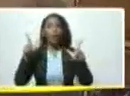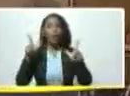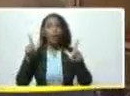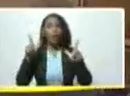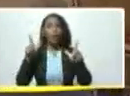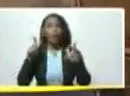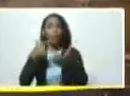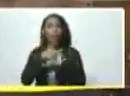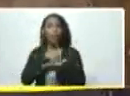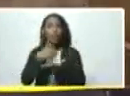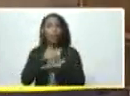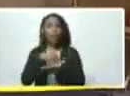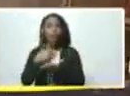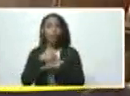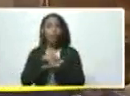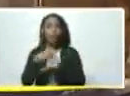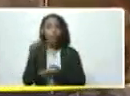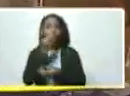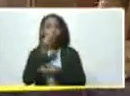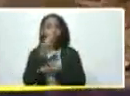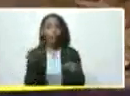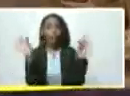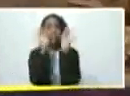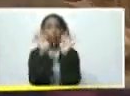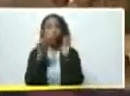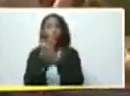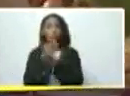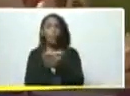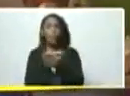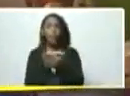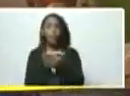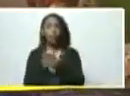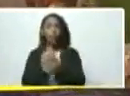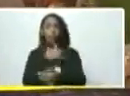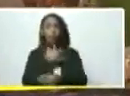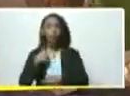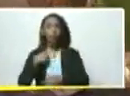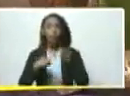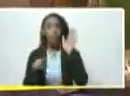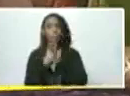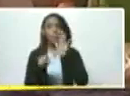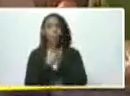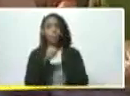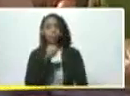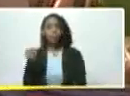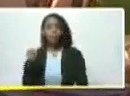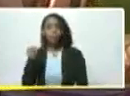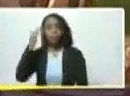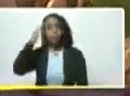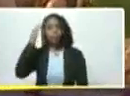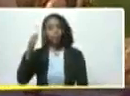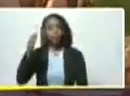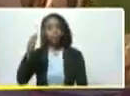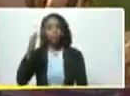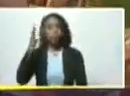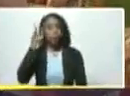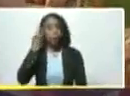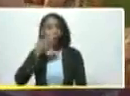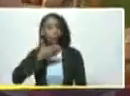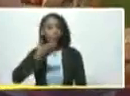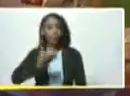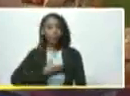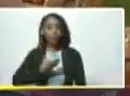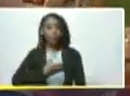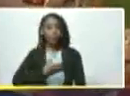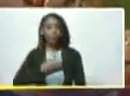de vulnerabilidad nutricional. Con su permiso, presidente, yo quisiera darle la palabra a nuestra almiranta Carmen Meréndez,